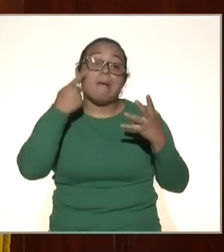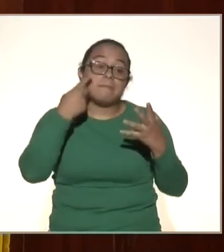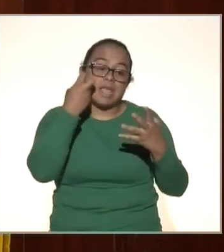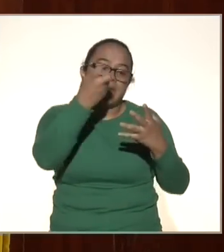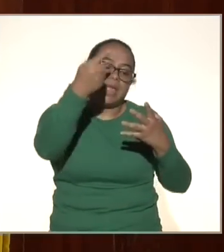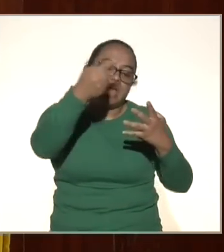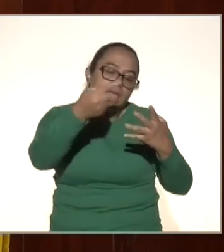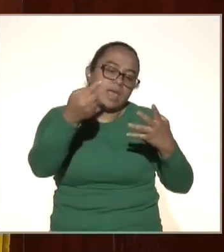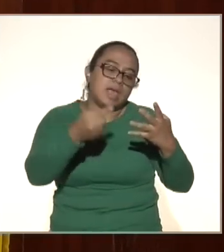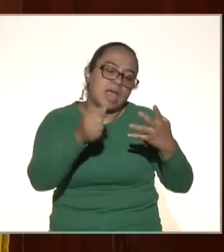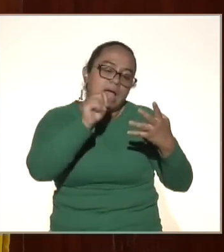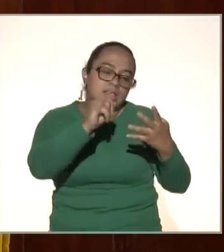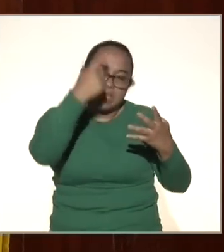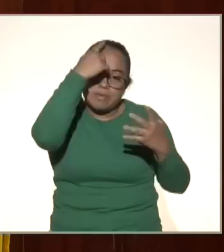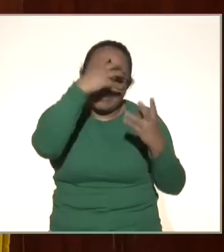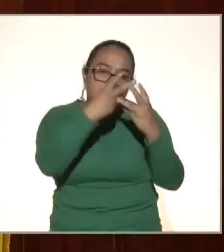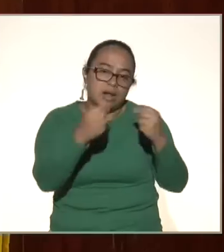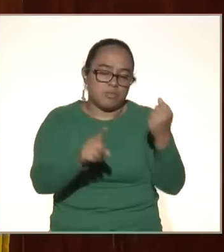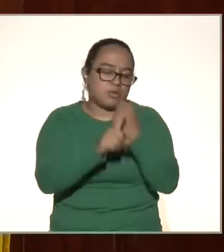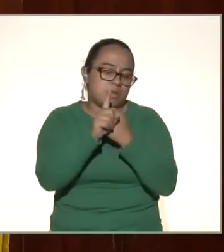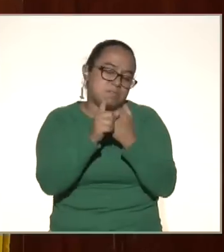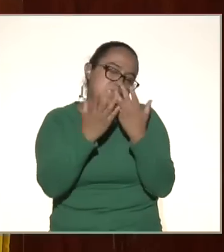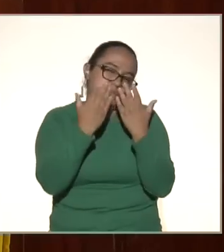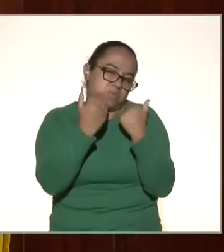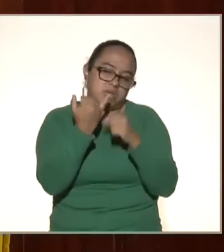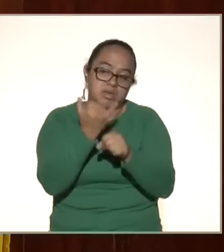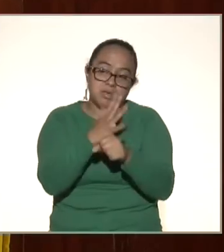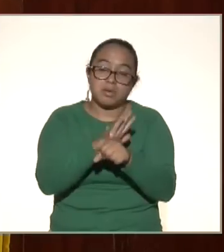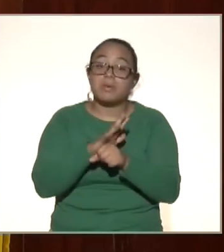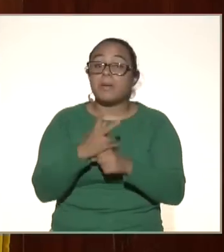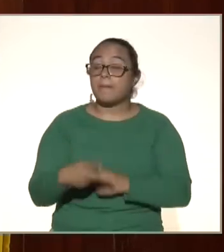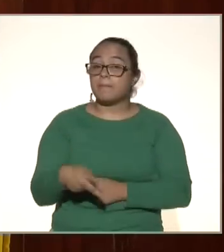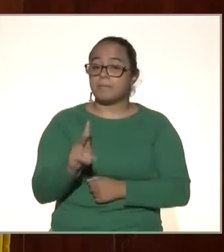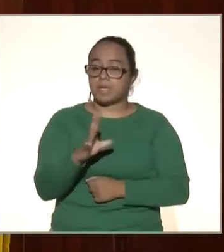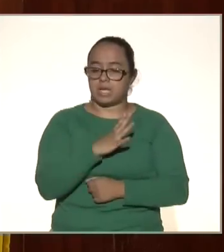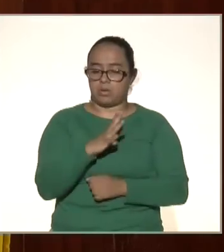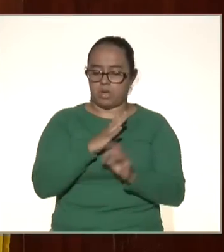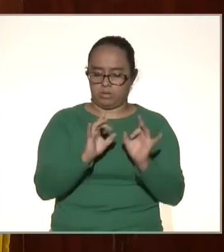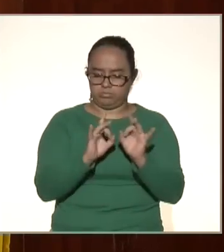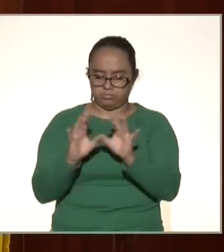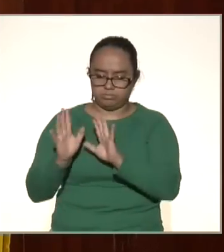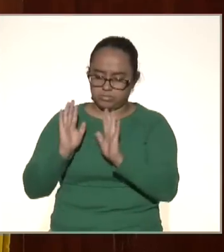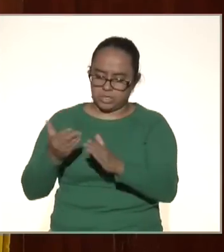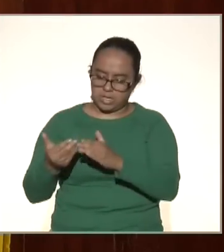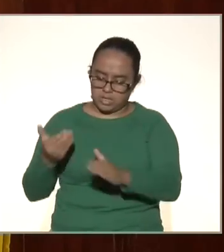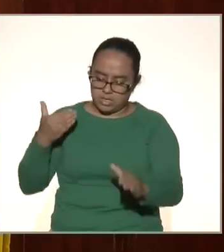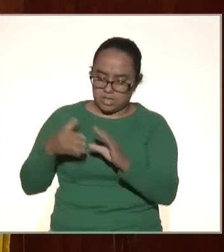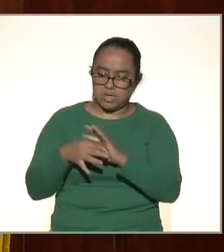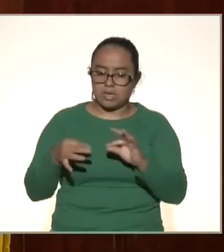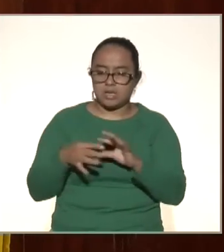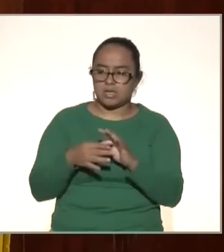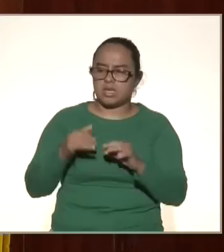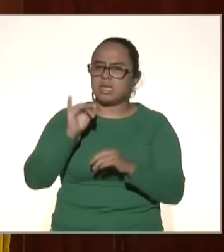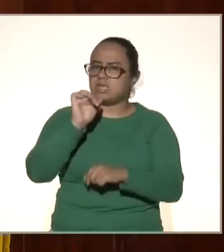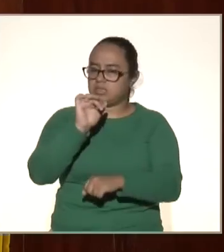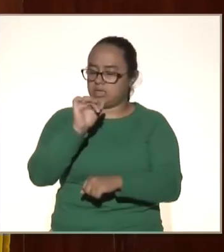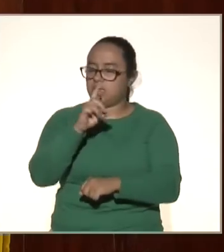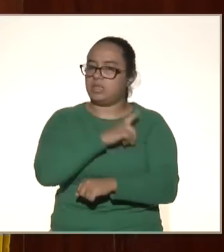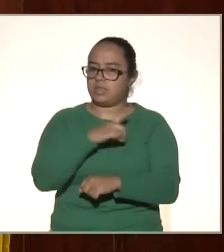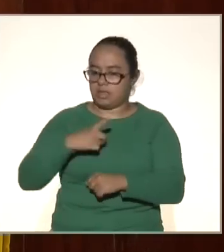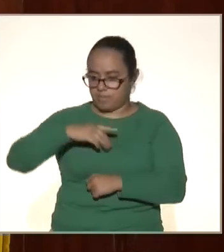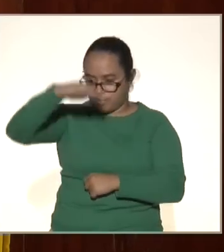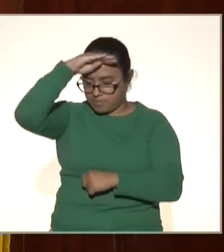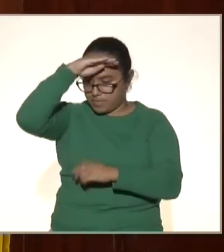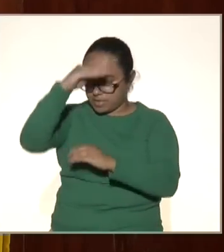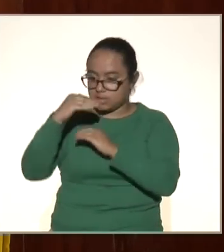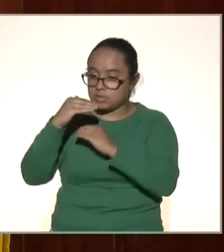3, ¿no? Pero sí, sí creo que hay situaciones que hemos mencionado en las que sí conviene poner un límite. ¿Por qué?